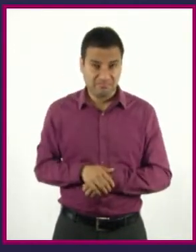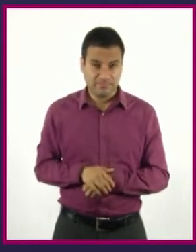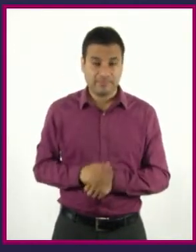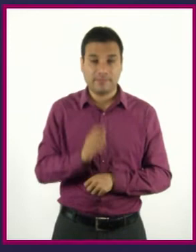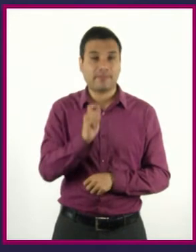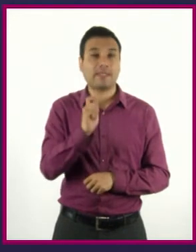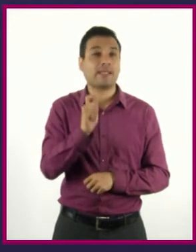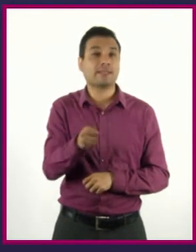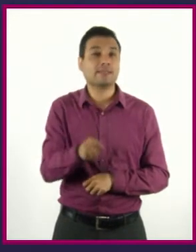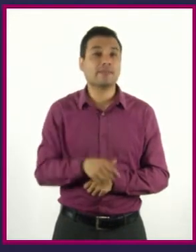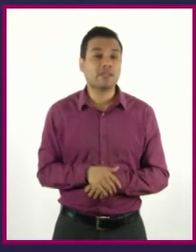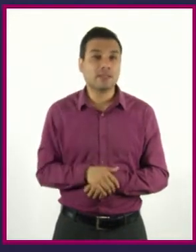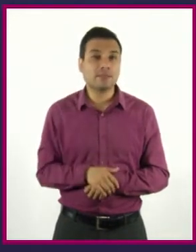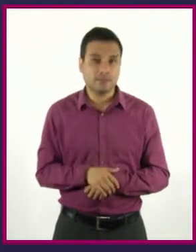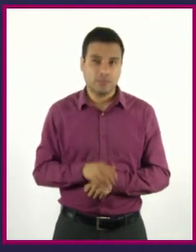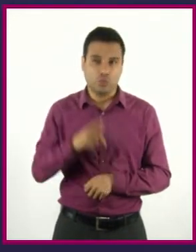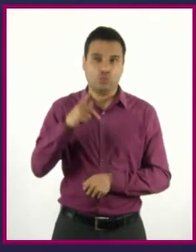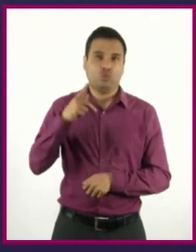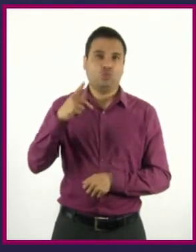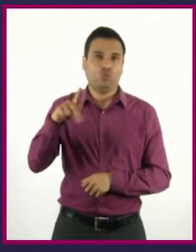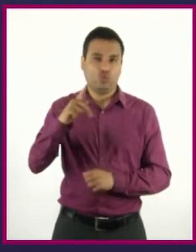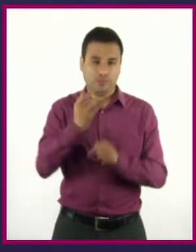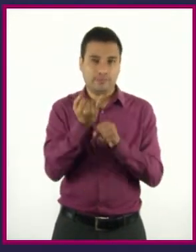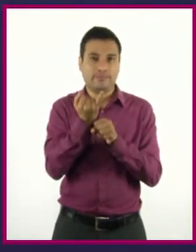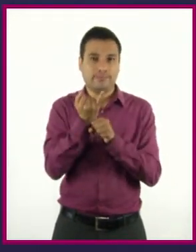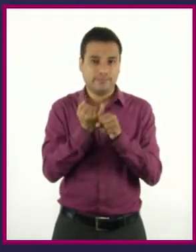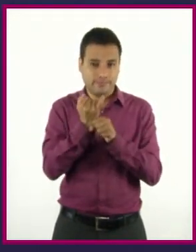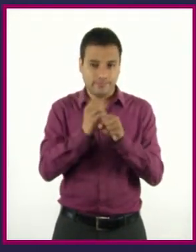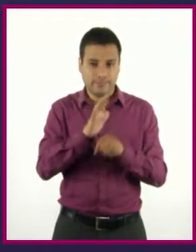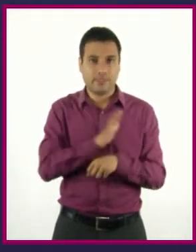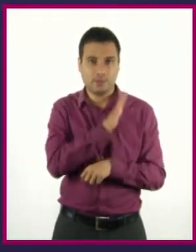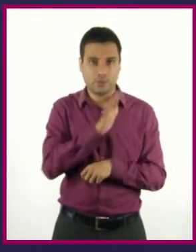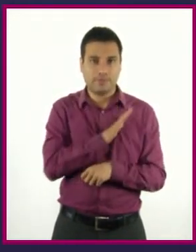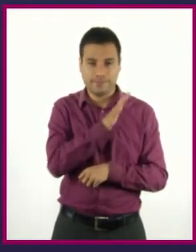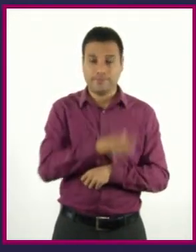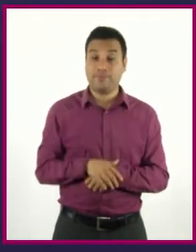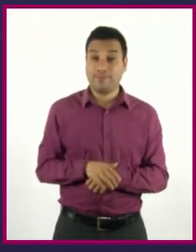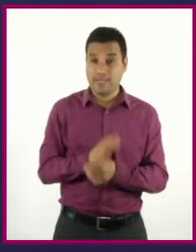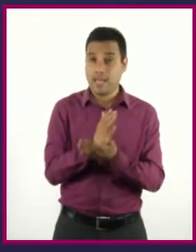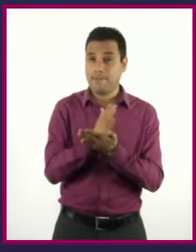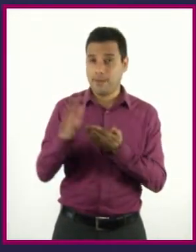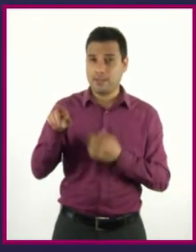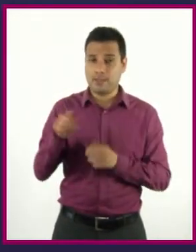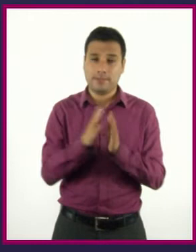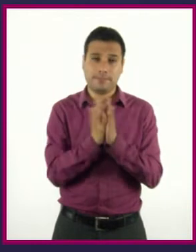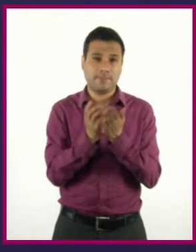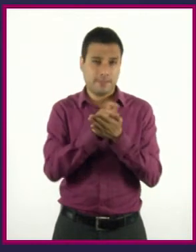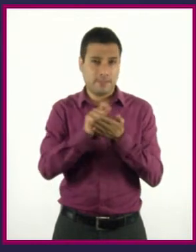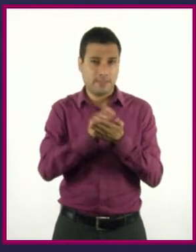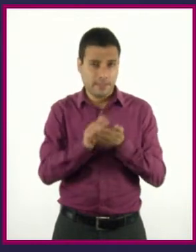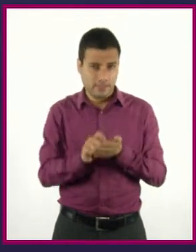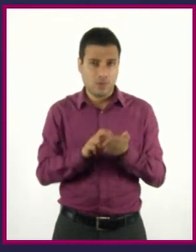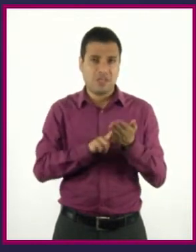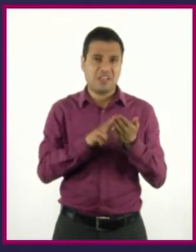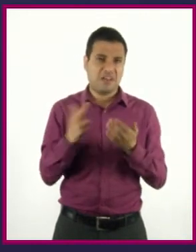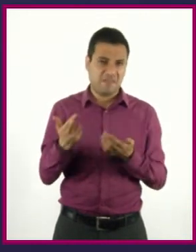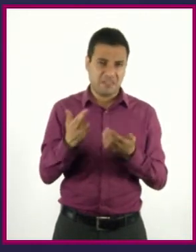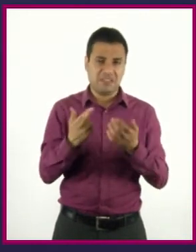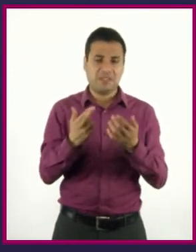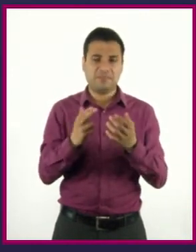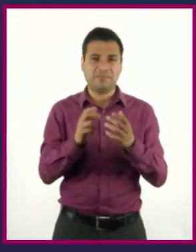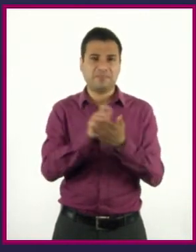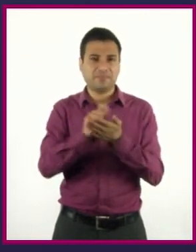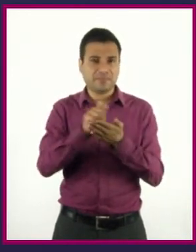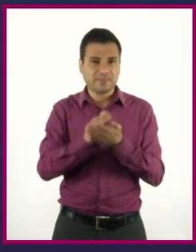indicativa de la gran calidad de sus investigaciones. Por otra parte, publicó libros y artículos de divulgación